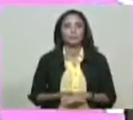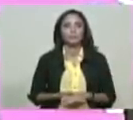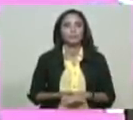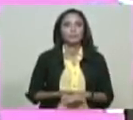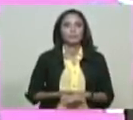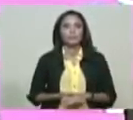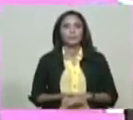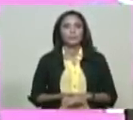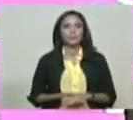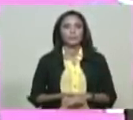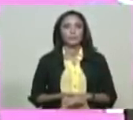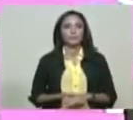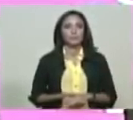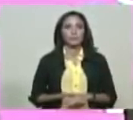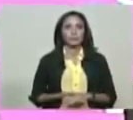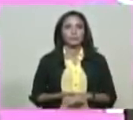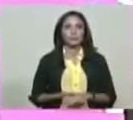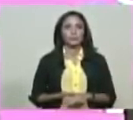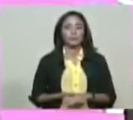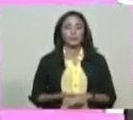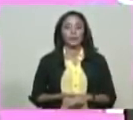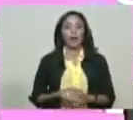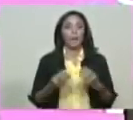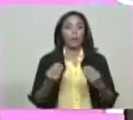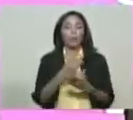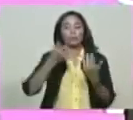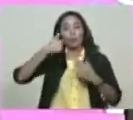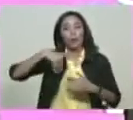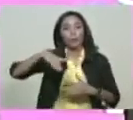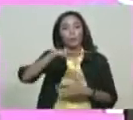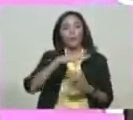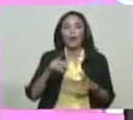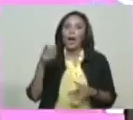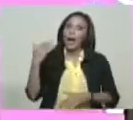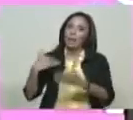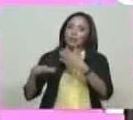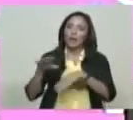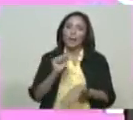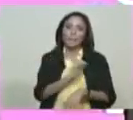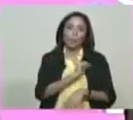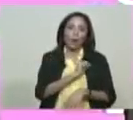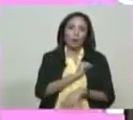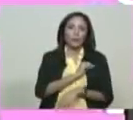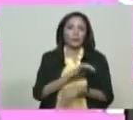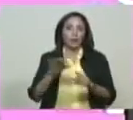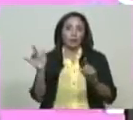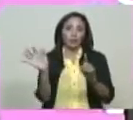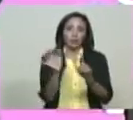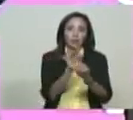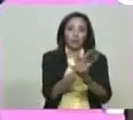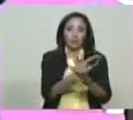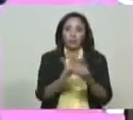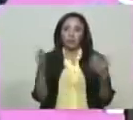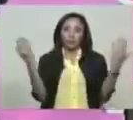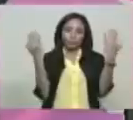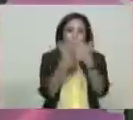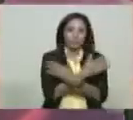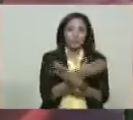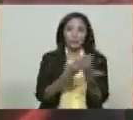Más duros, donde parte de nuestro pueblo se atemorizó, se confundió, se